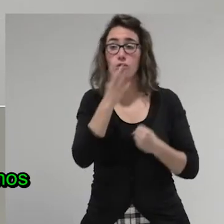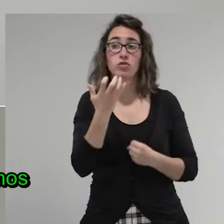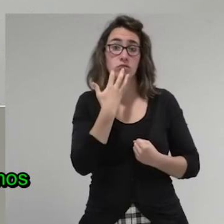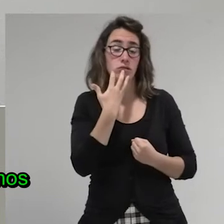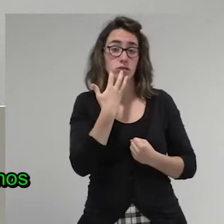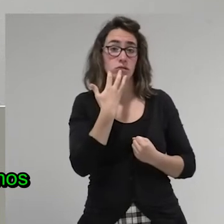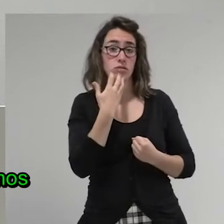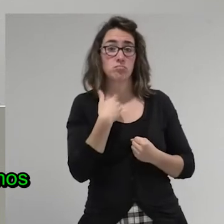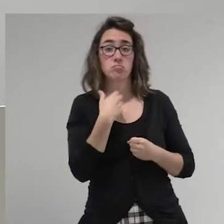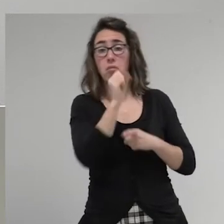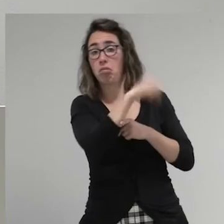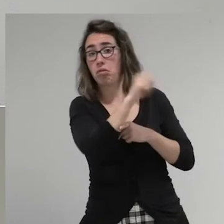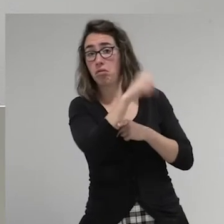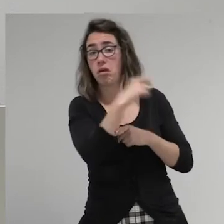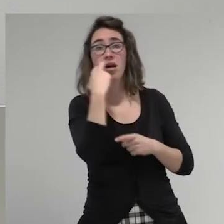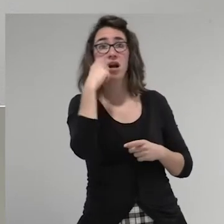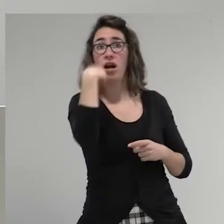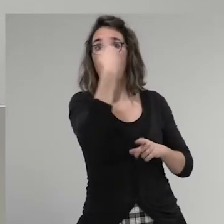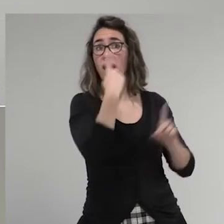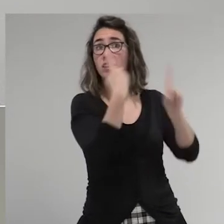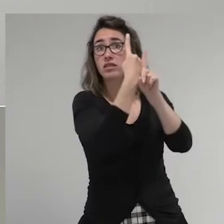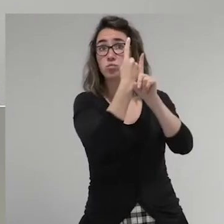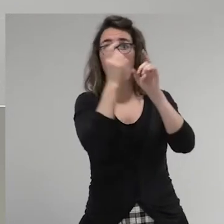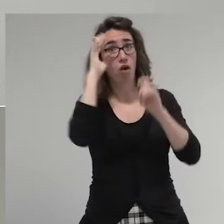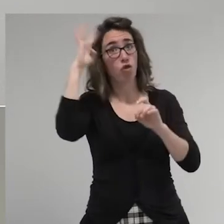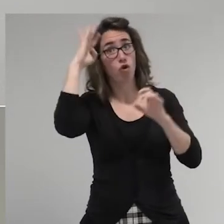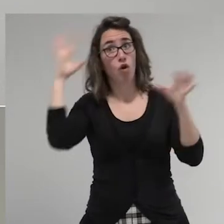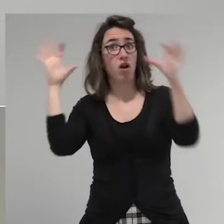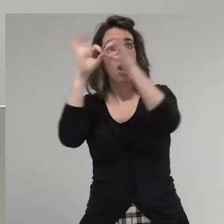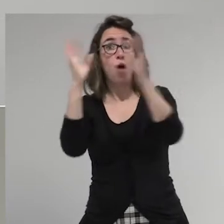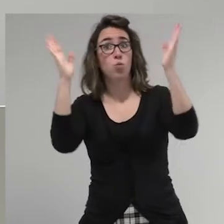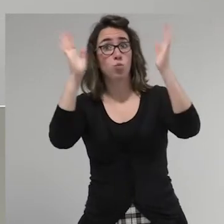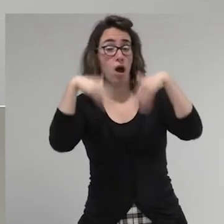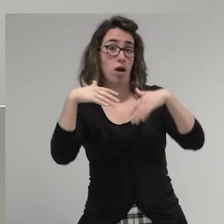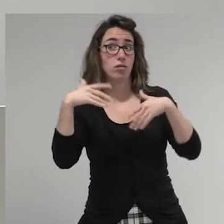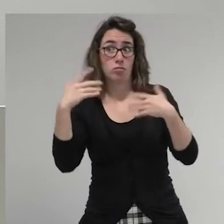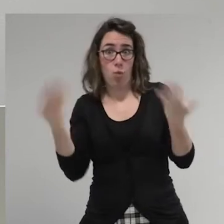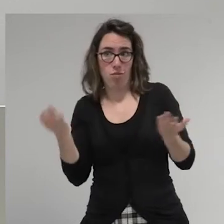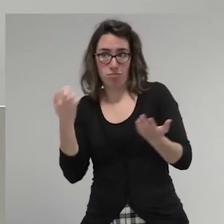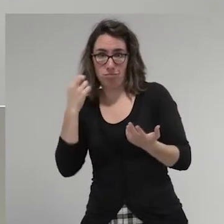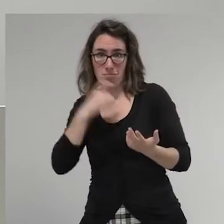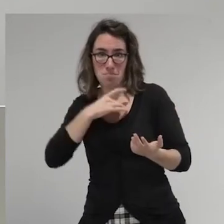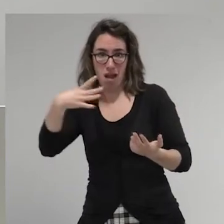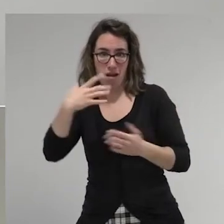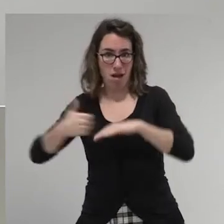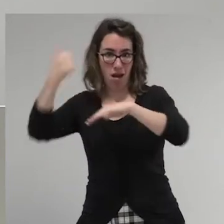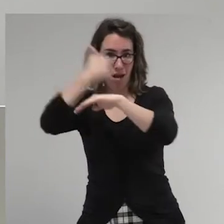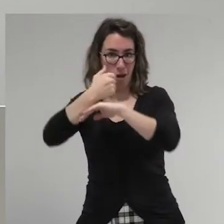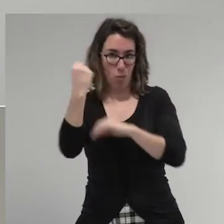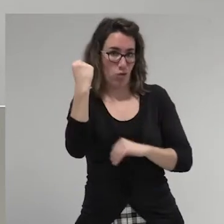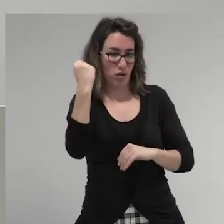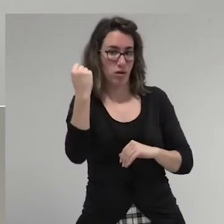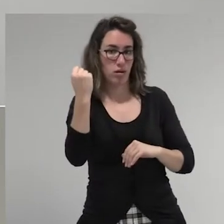el racismo está sustentado por una ideología concreta, que es la supremacía blanca, que volvamos otra vez a no pensar en términos